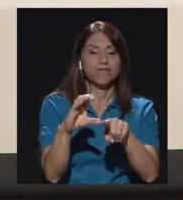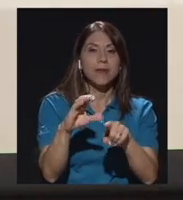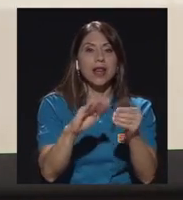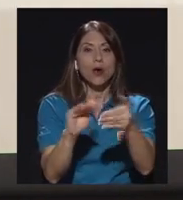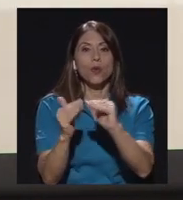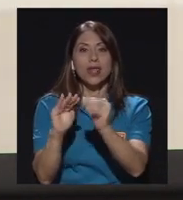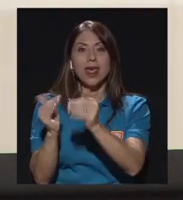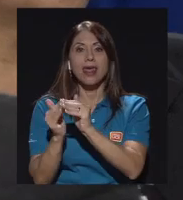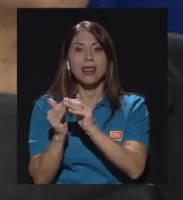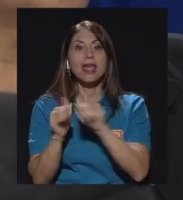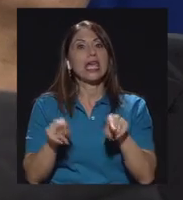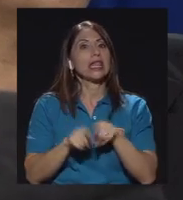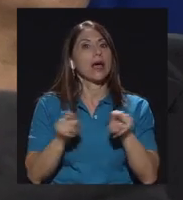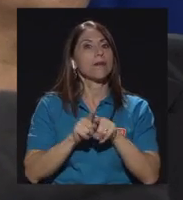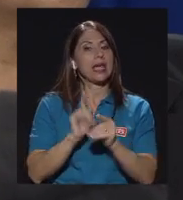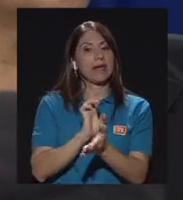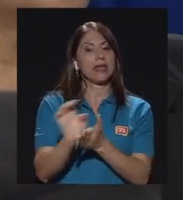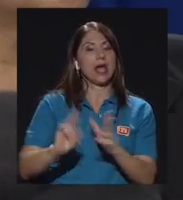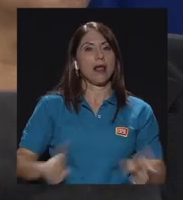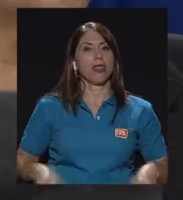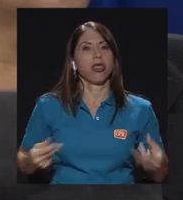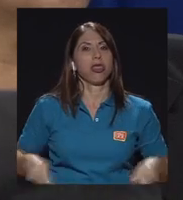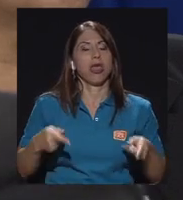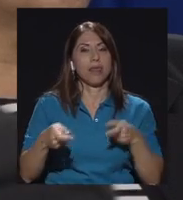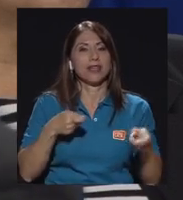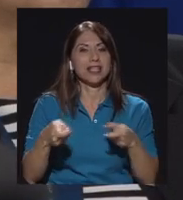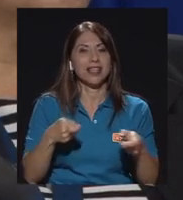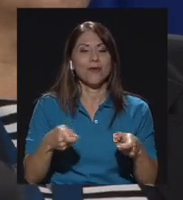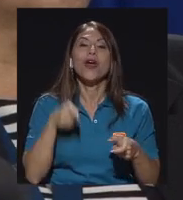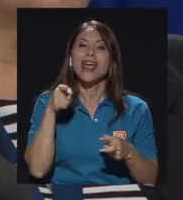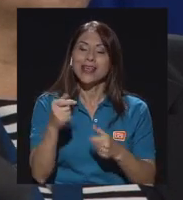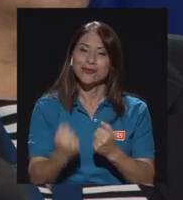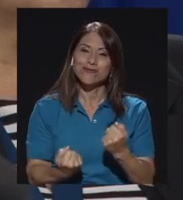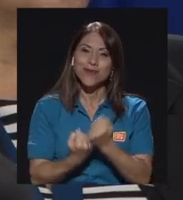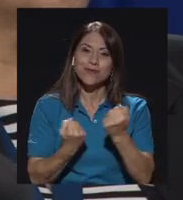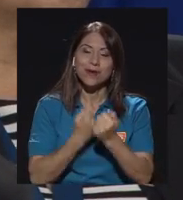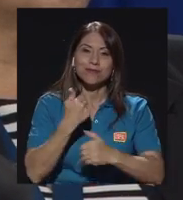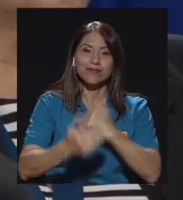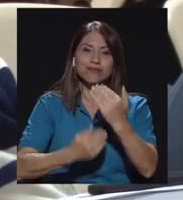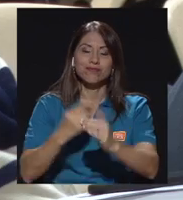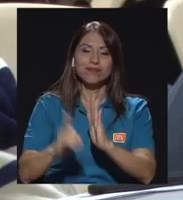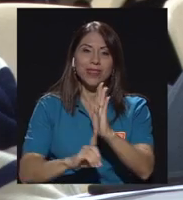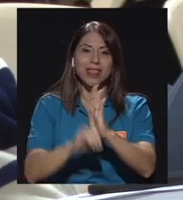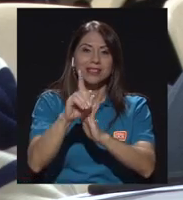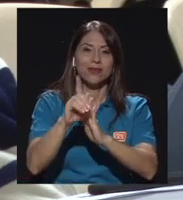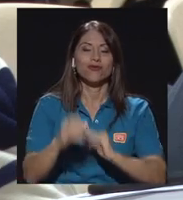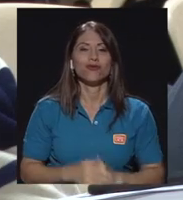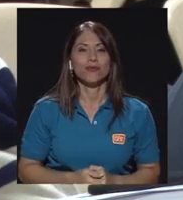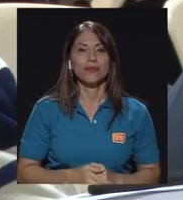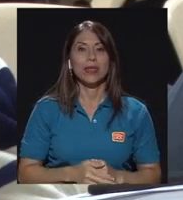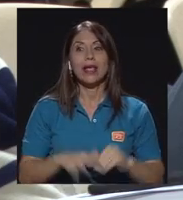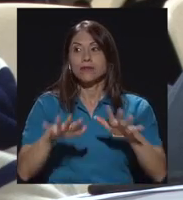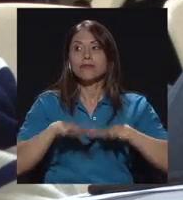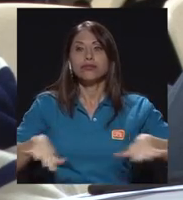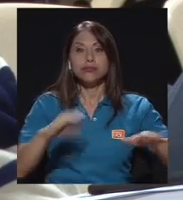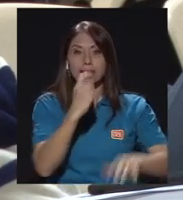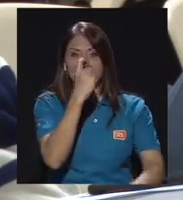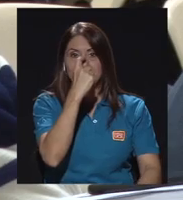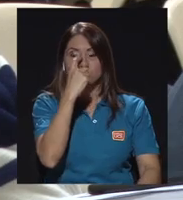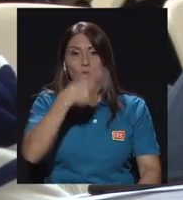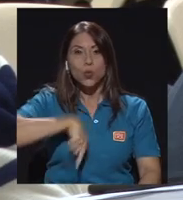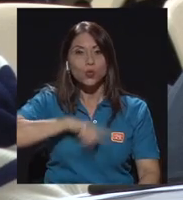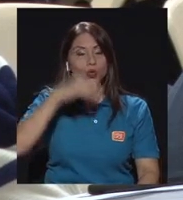gasto administrativo han sido algunos de los factores que han propiciado este desarrollo. En el cantón de Escazú creemos firmemente